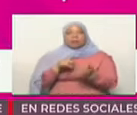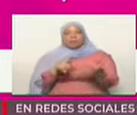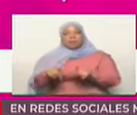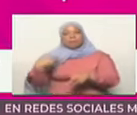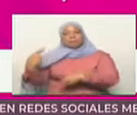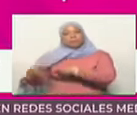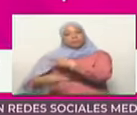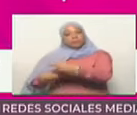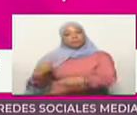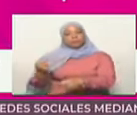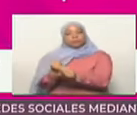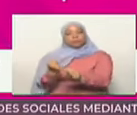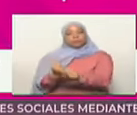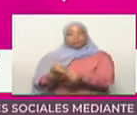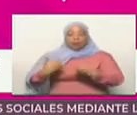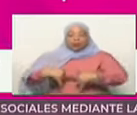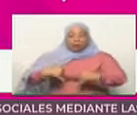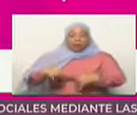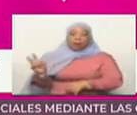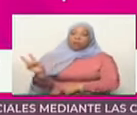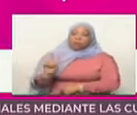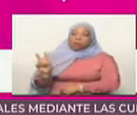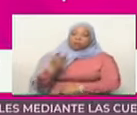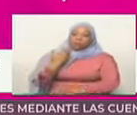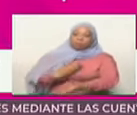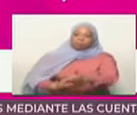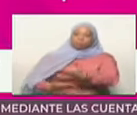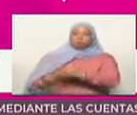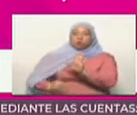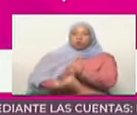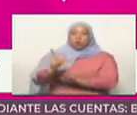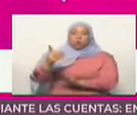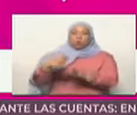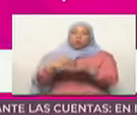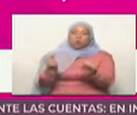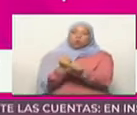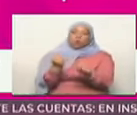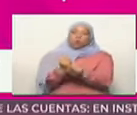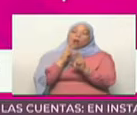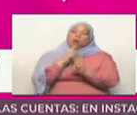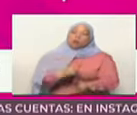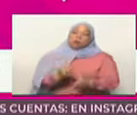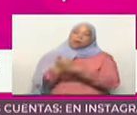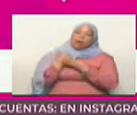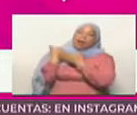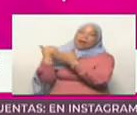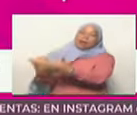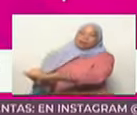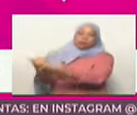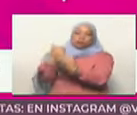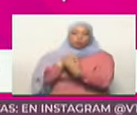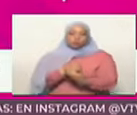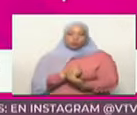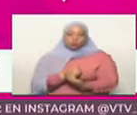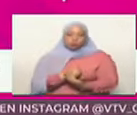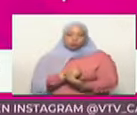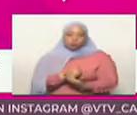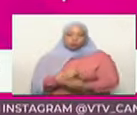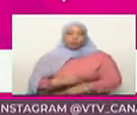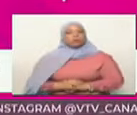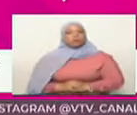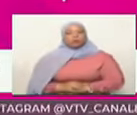relación Argelia-Venezuela al más alto nivel de resultados en la cooperación. Allí estuvimos con